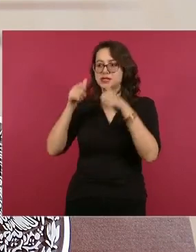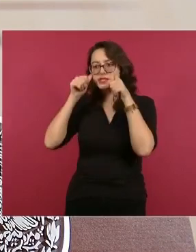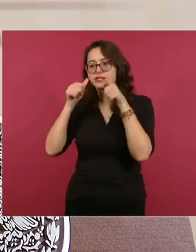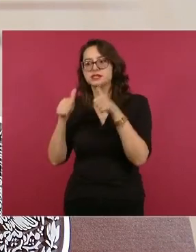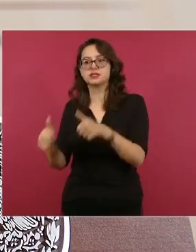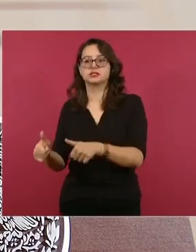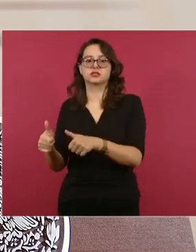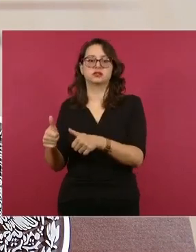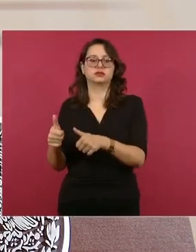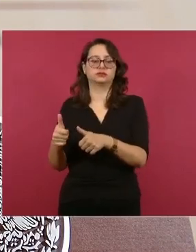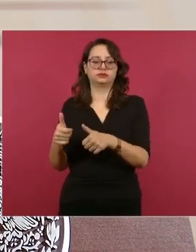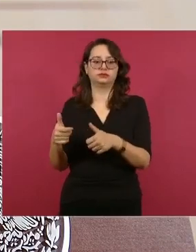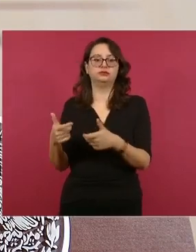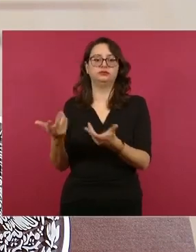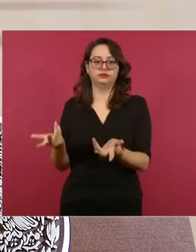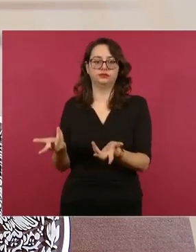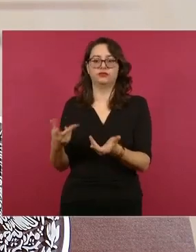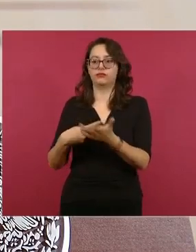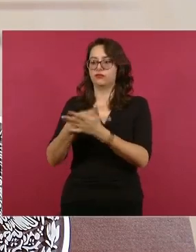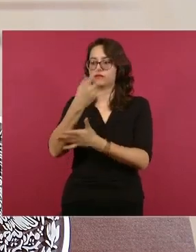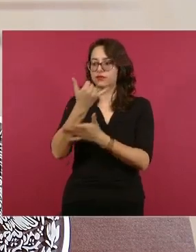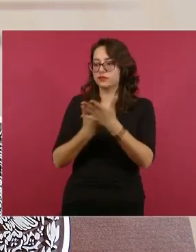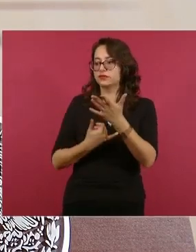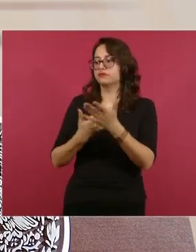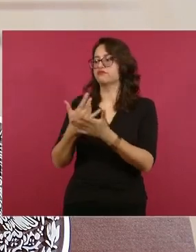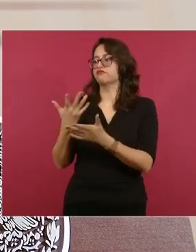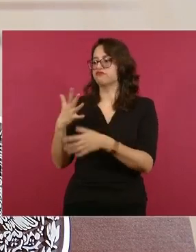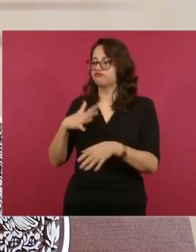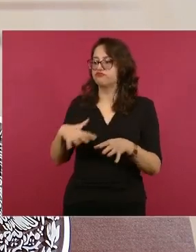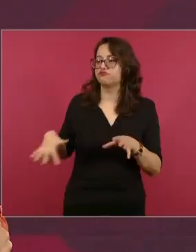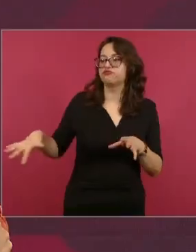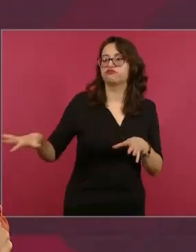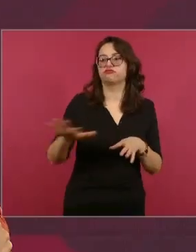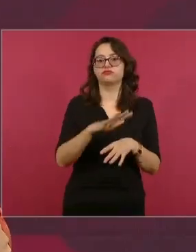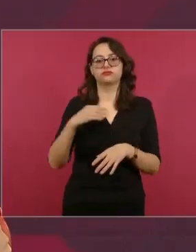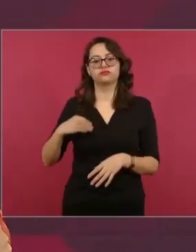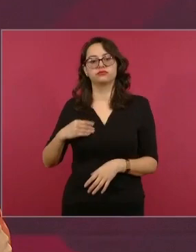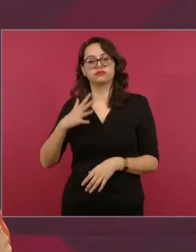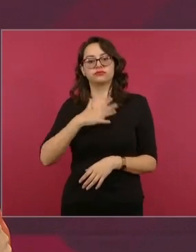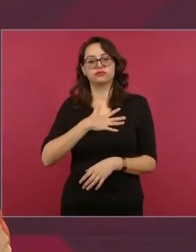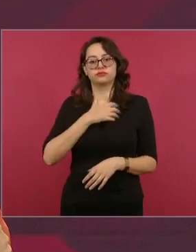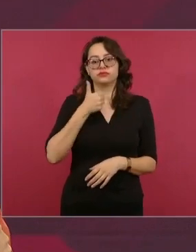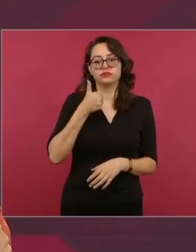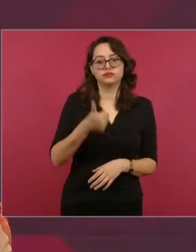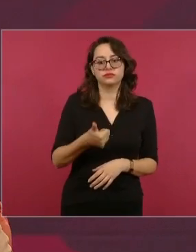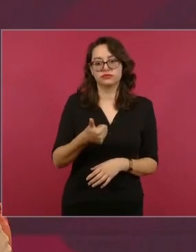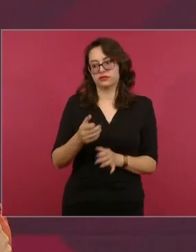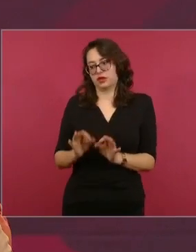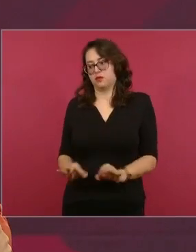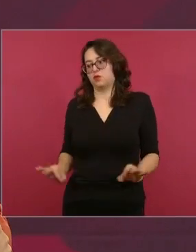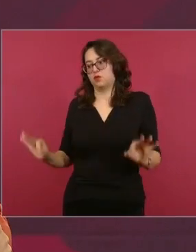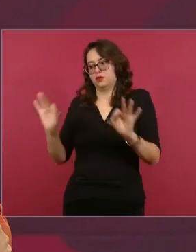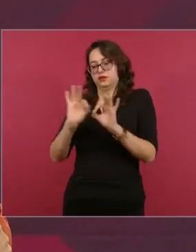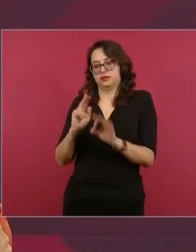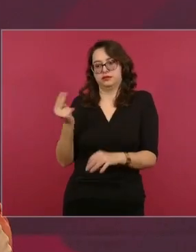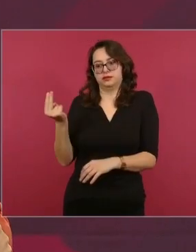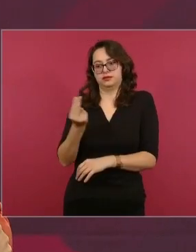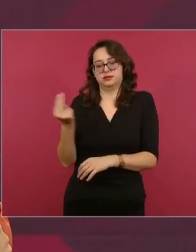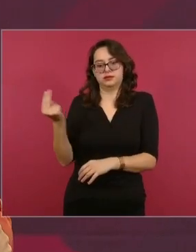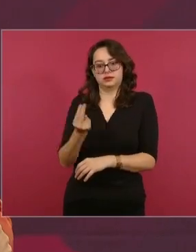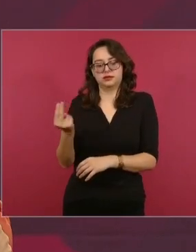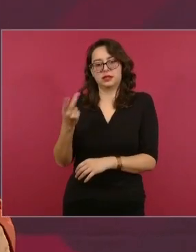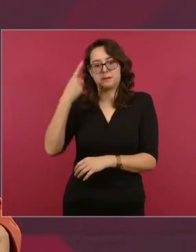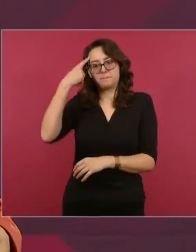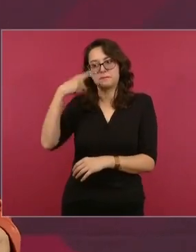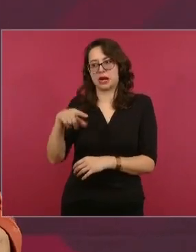pero también una consolidación de proyectos de bienestar que son pisos mínimos que se